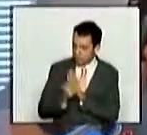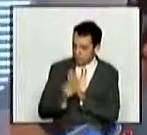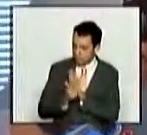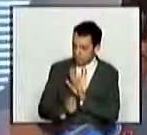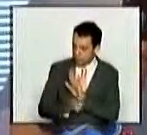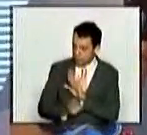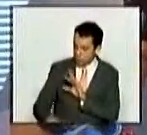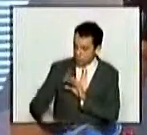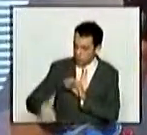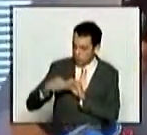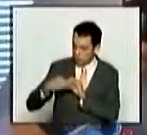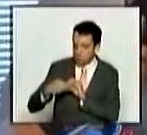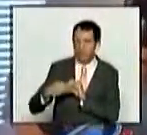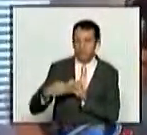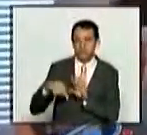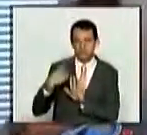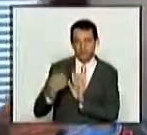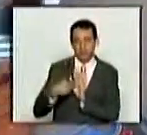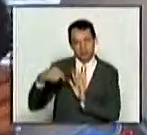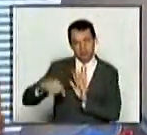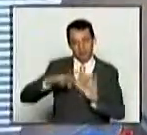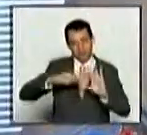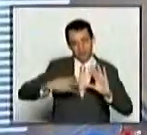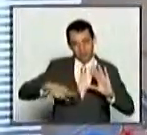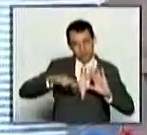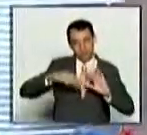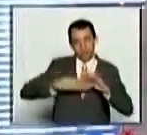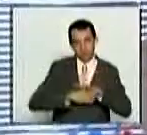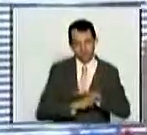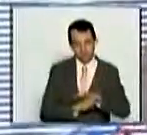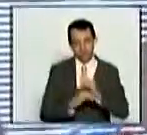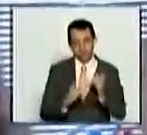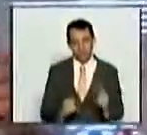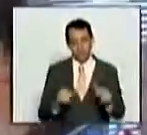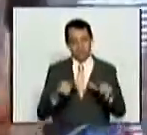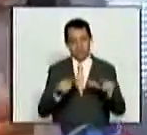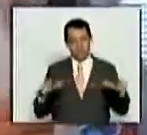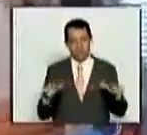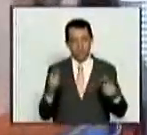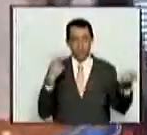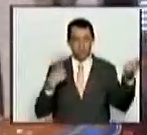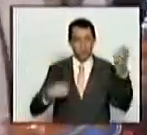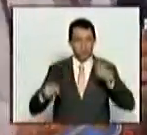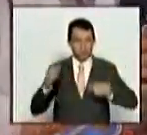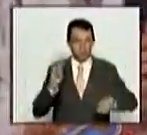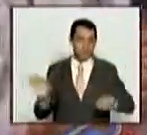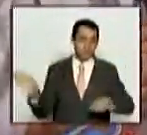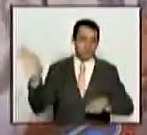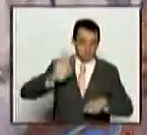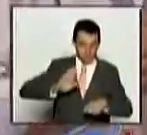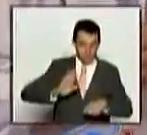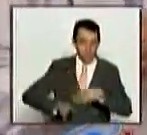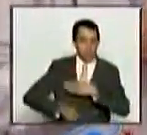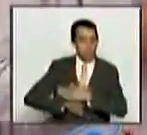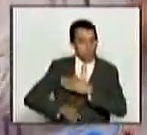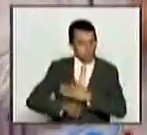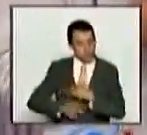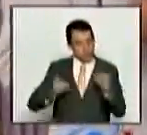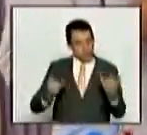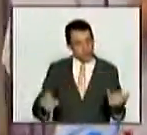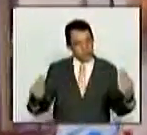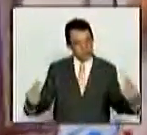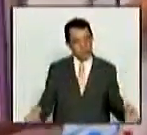los complementos que realizamos acá en el parque. Bueno, entonces, como el tema es de dolor, vamos a ir a este corte de comerciales para que ustedes se den